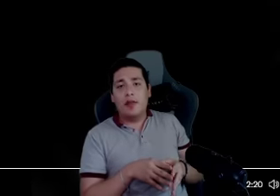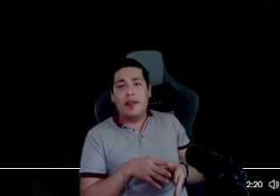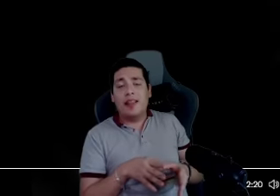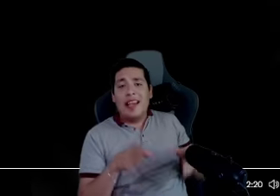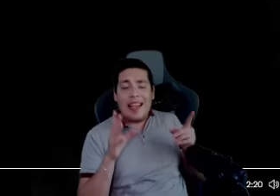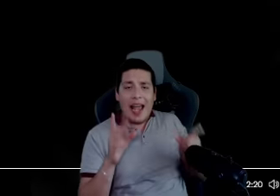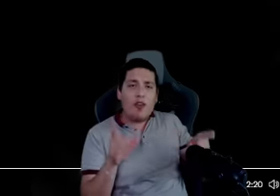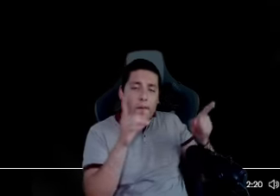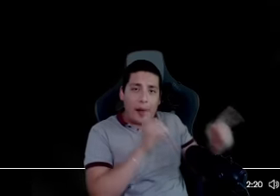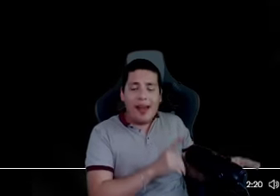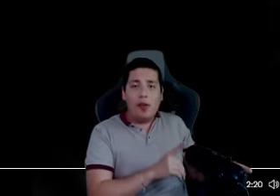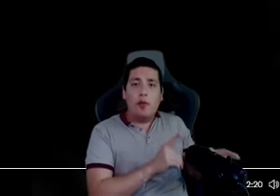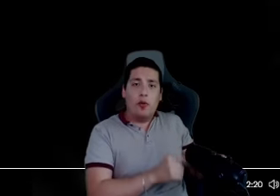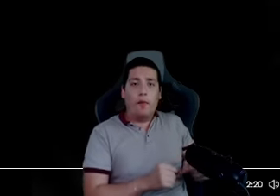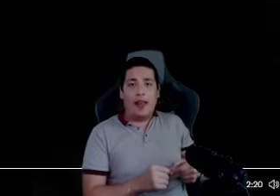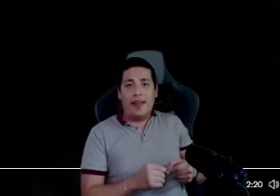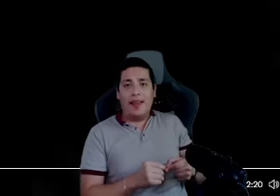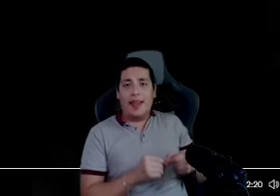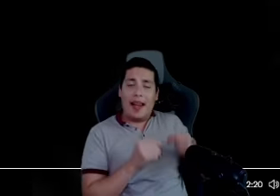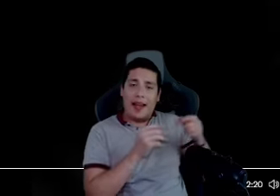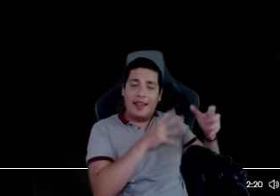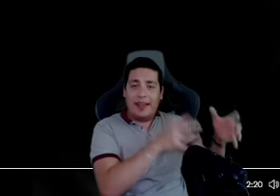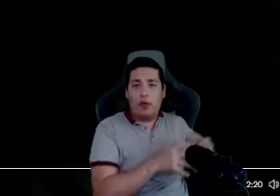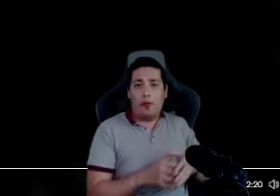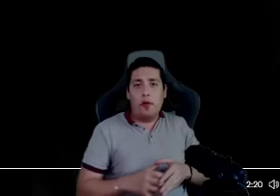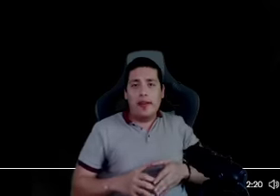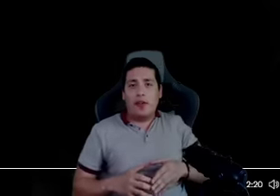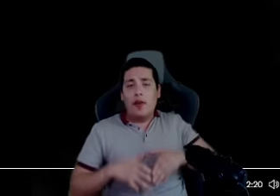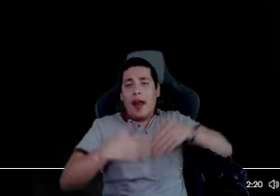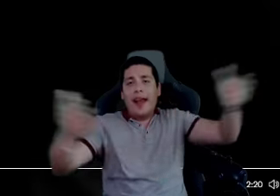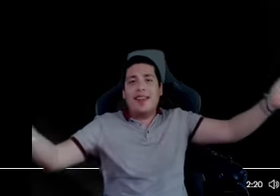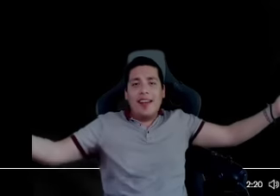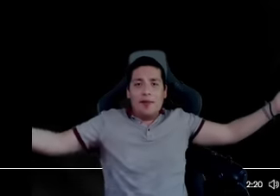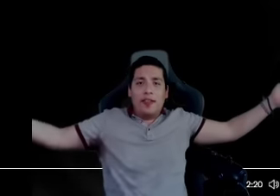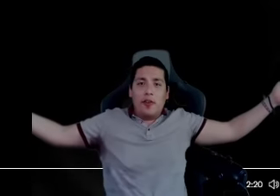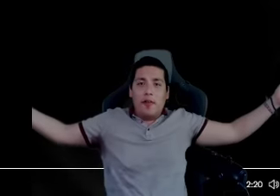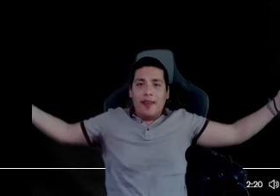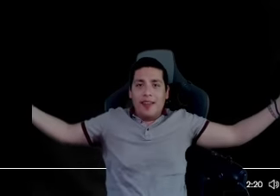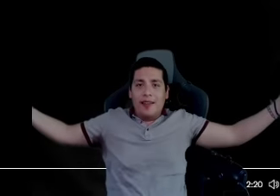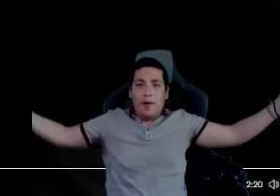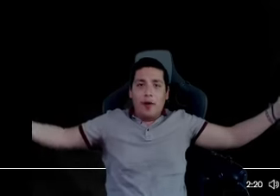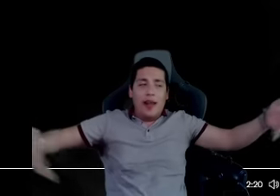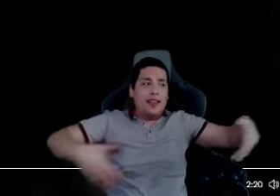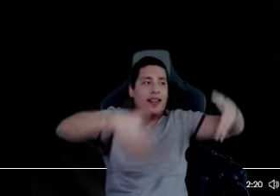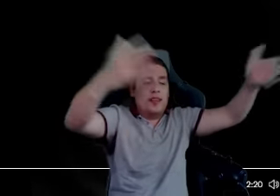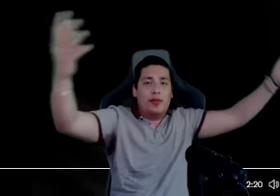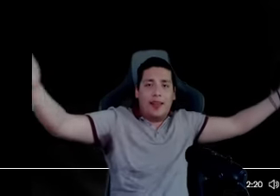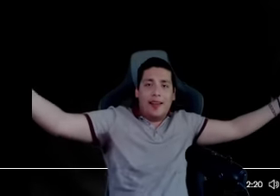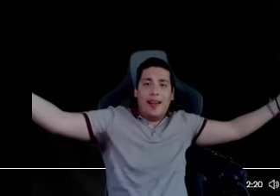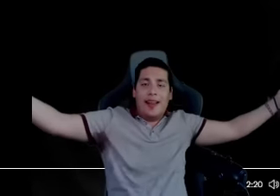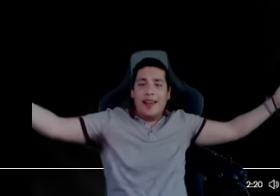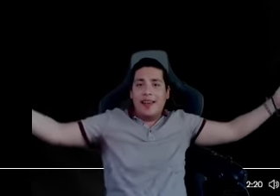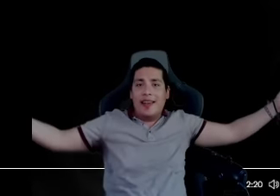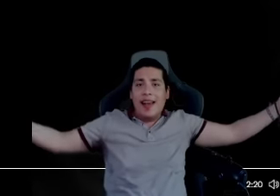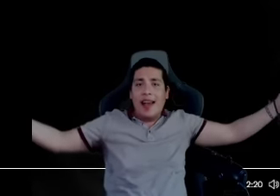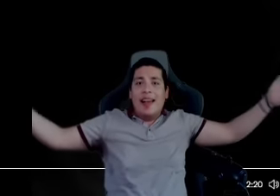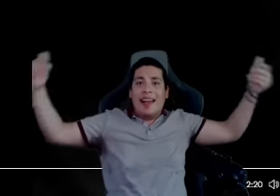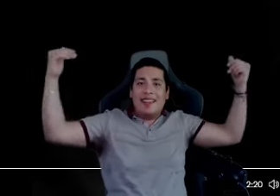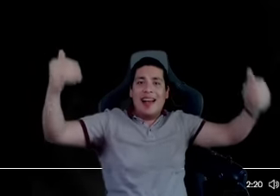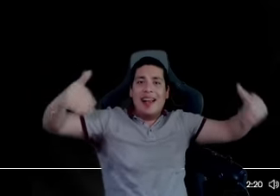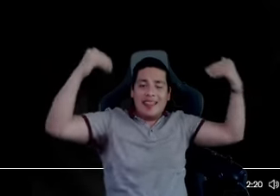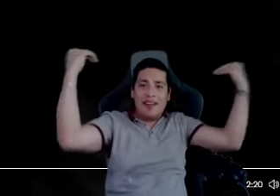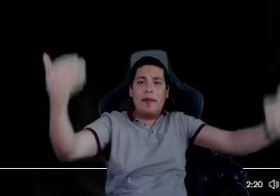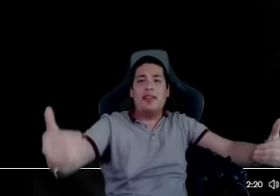burlado de los españoles y ha comprado voluntades en el sector público ahí tenemos al comandante borolas y a su secretaria de energía